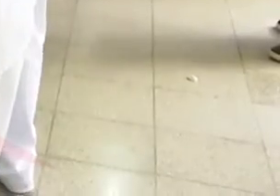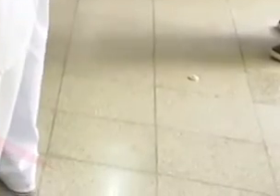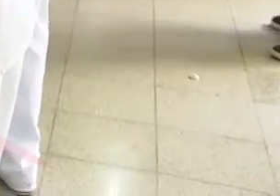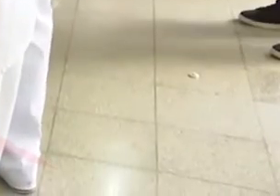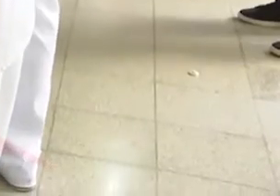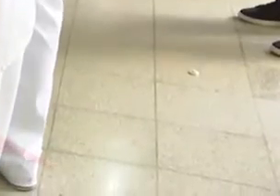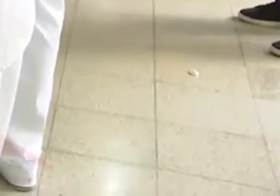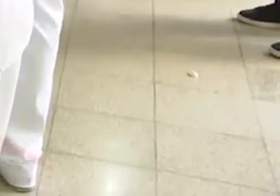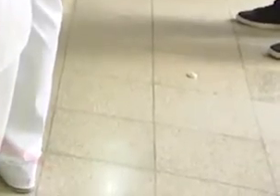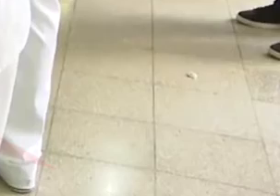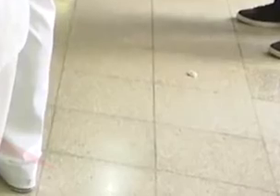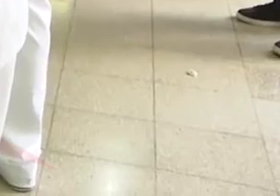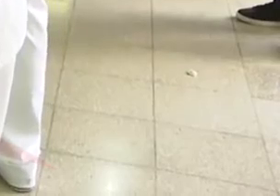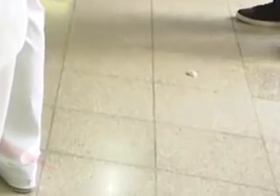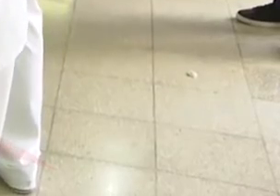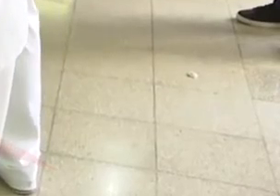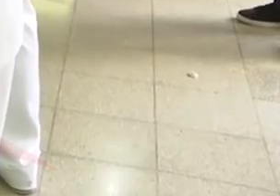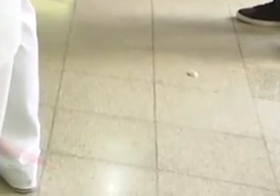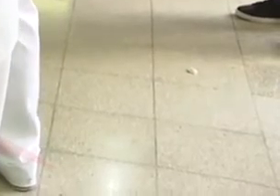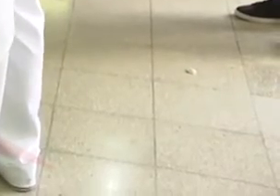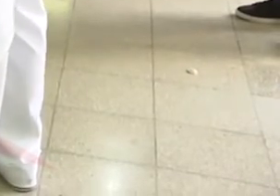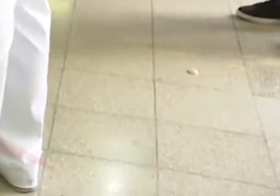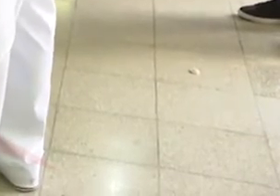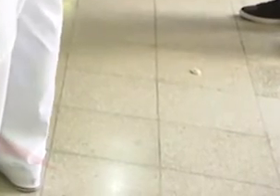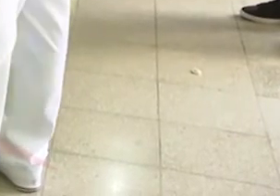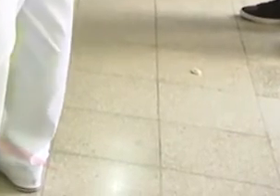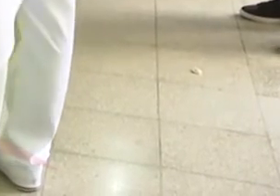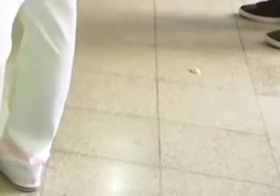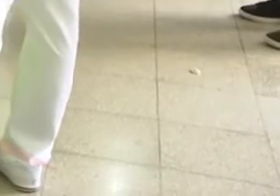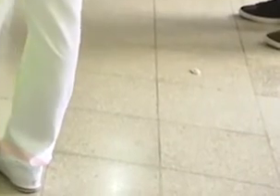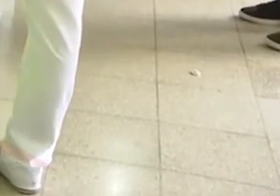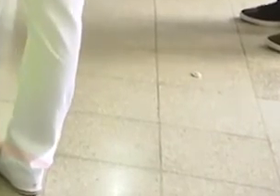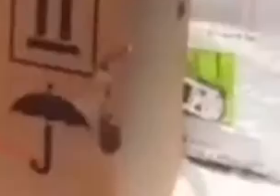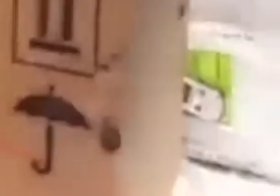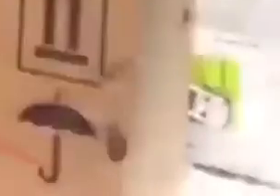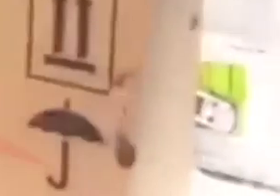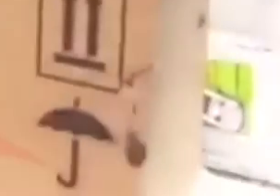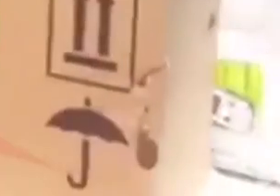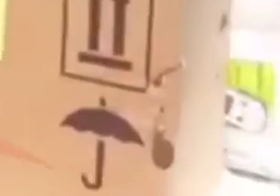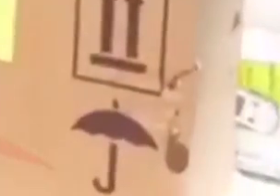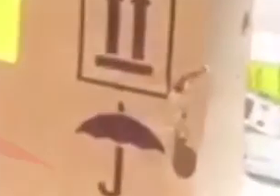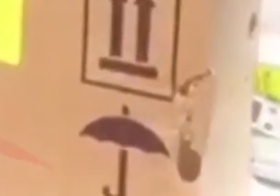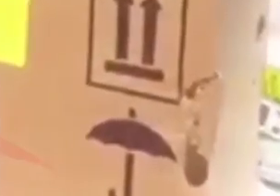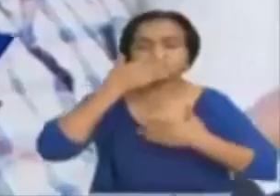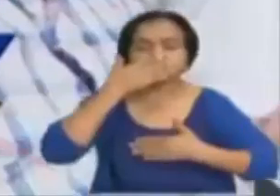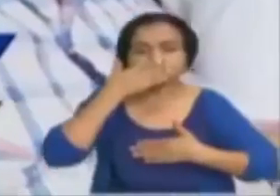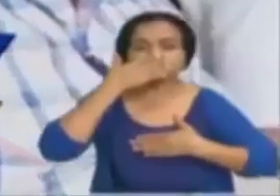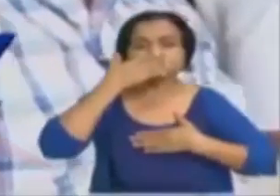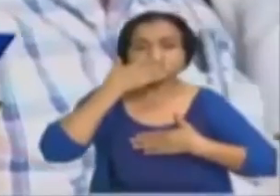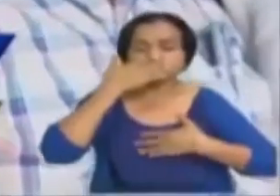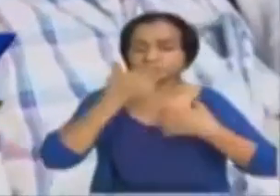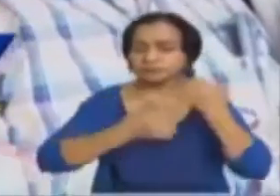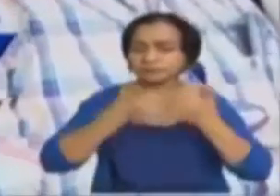vicepresidenta de Nicaragua informó que el calendario de vacunación para este miércoles se continuará desarrollando en los departamentos del